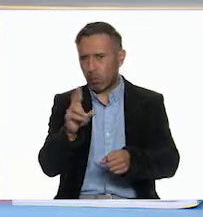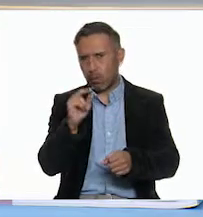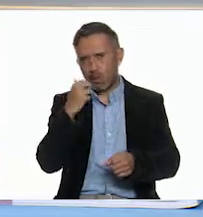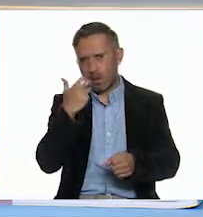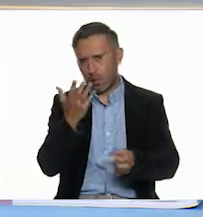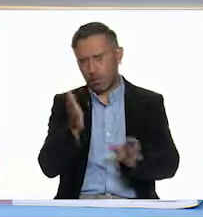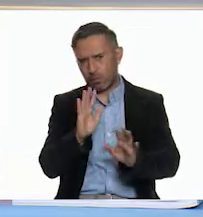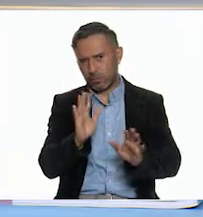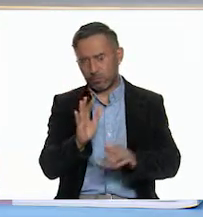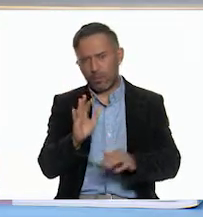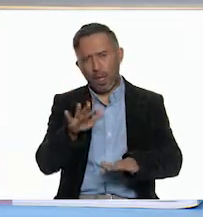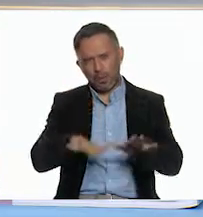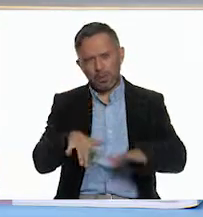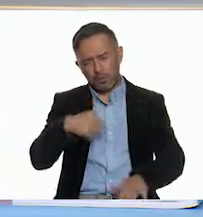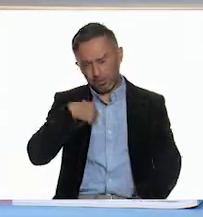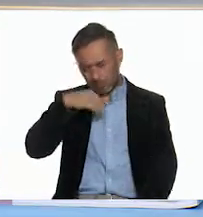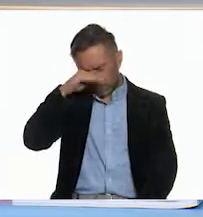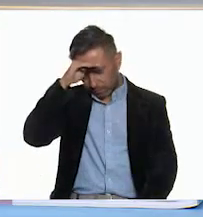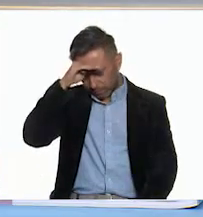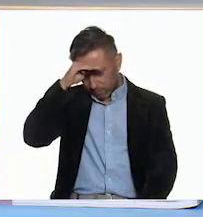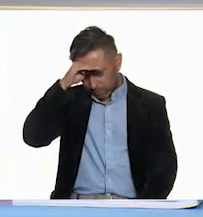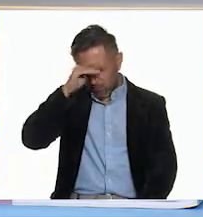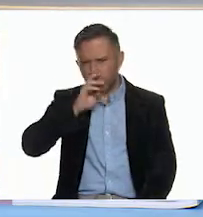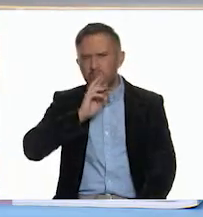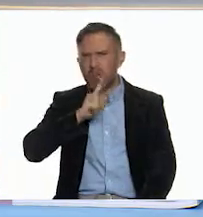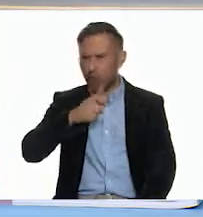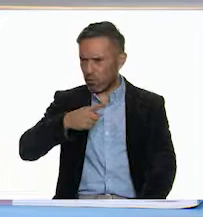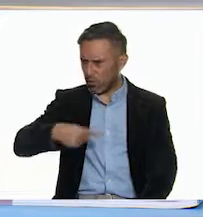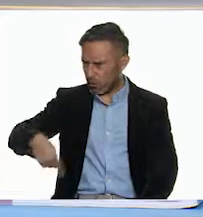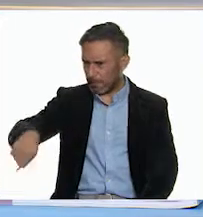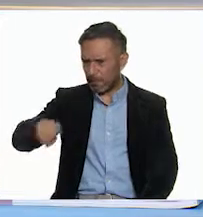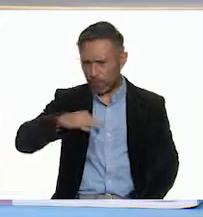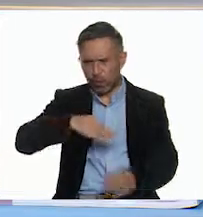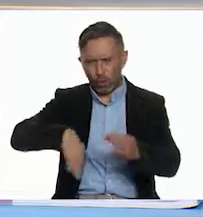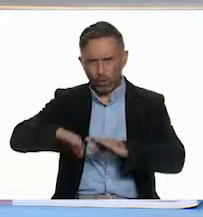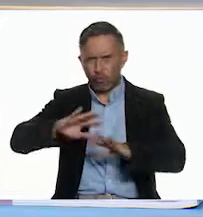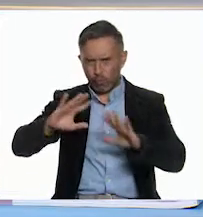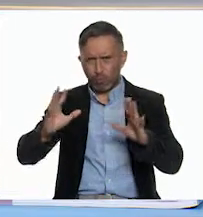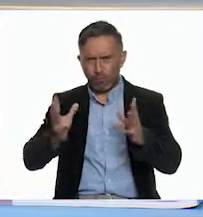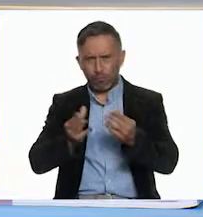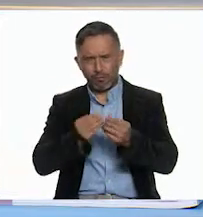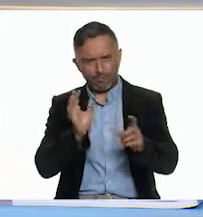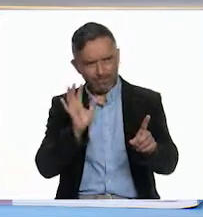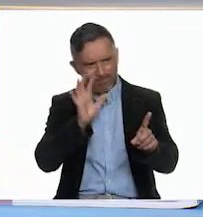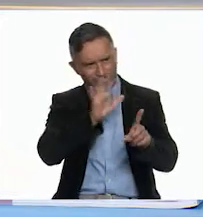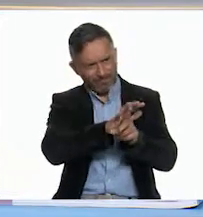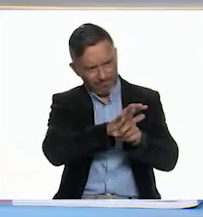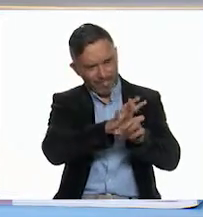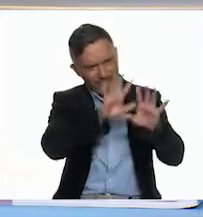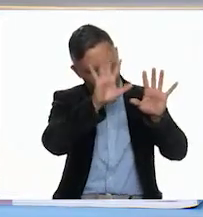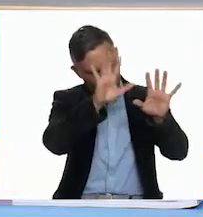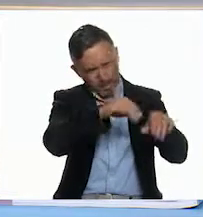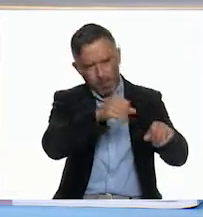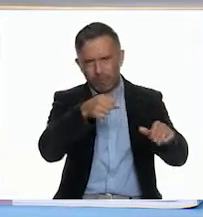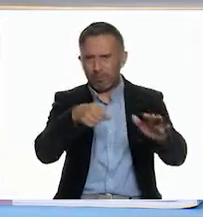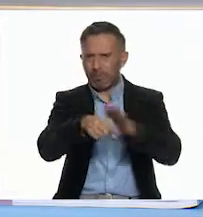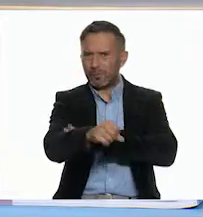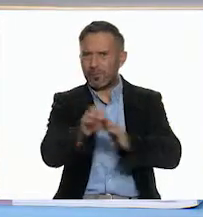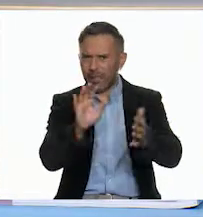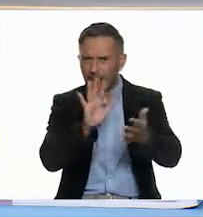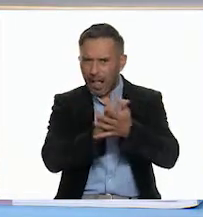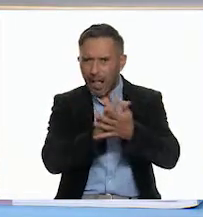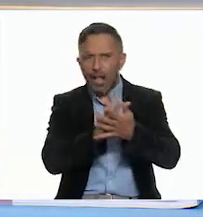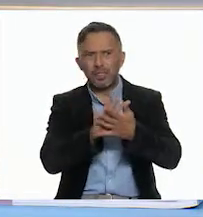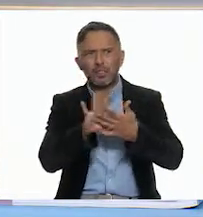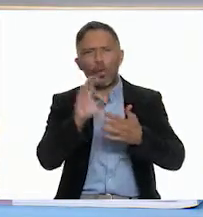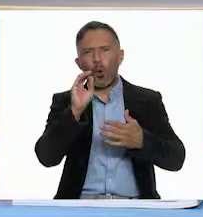pensaba, ¿por qué no se unen entre todos, la atrapan y luego la meten a la cárcel o la encierran en